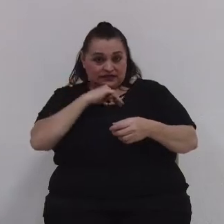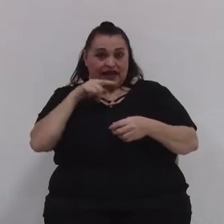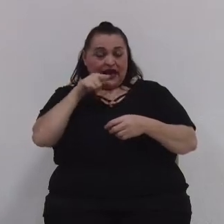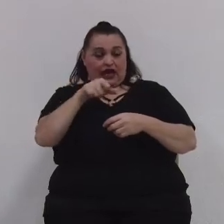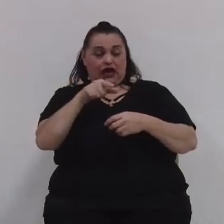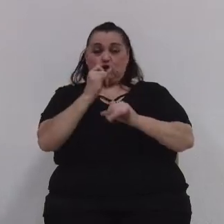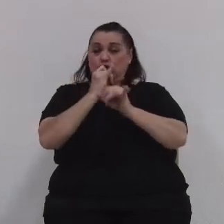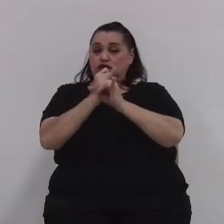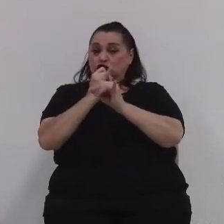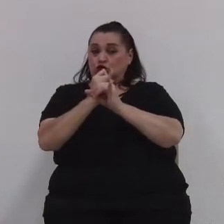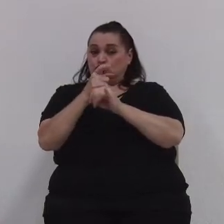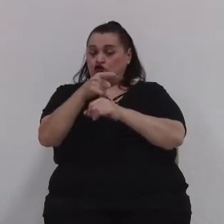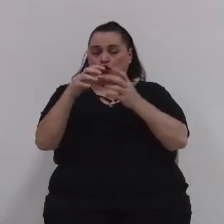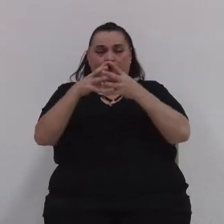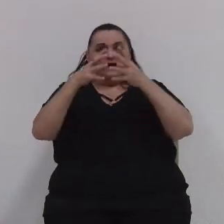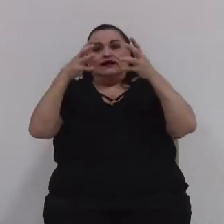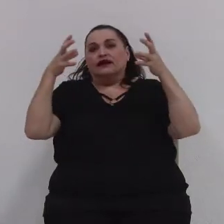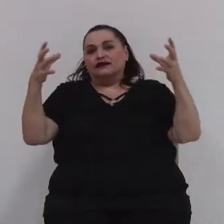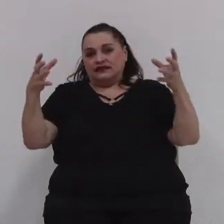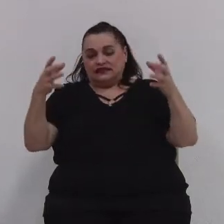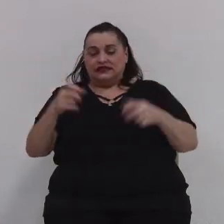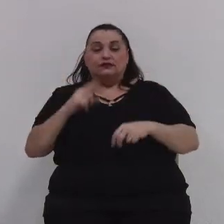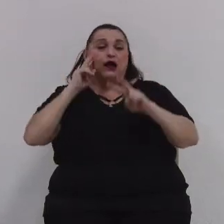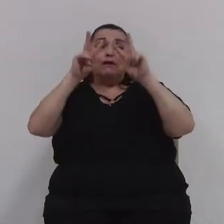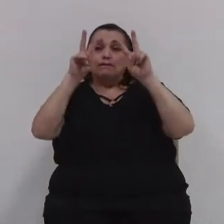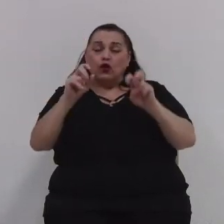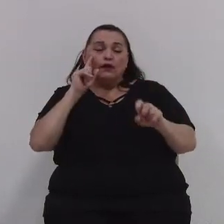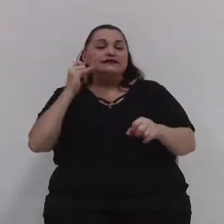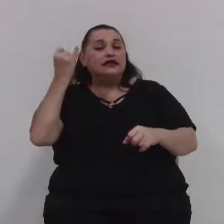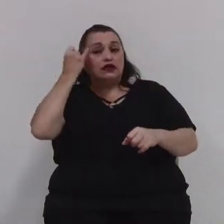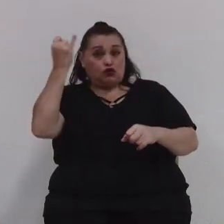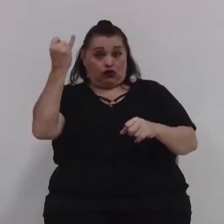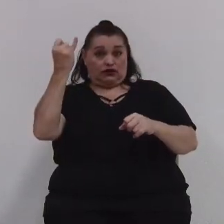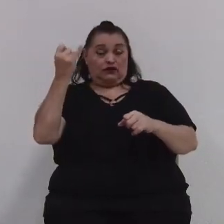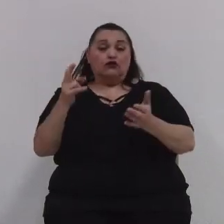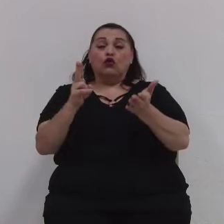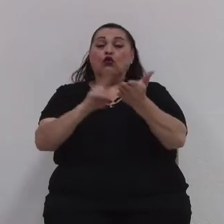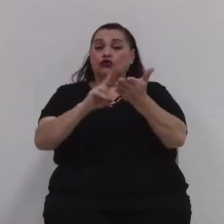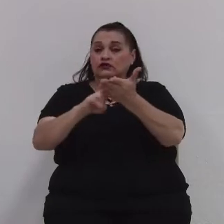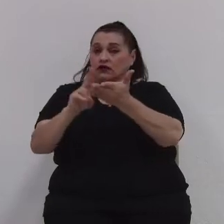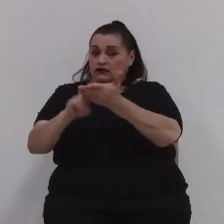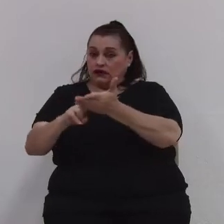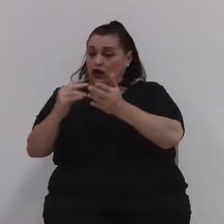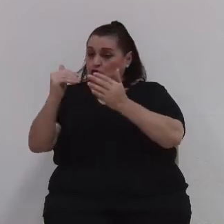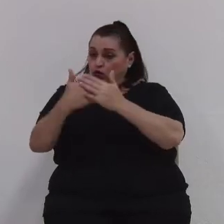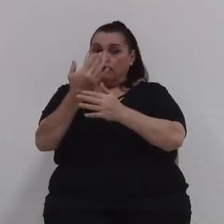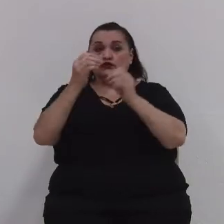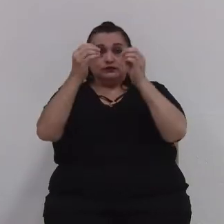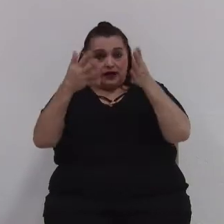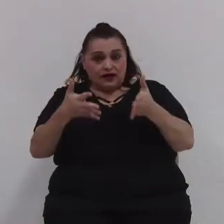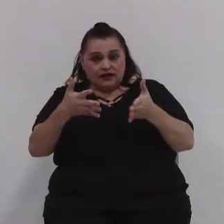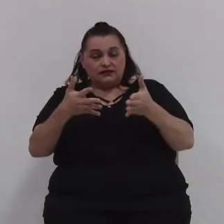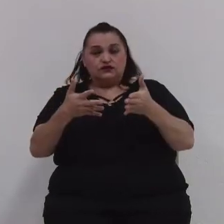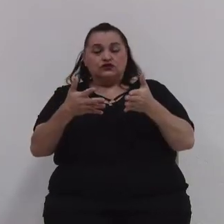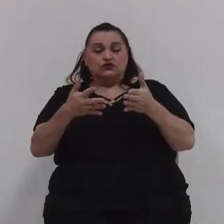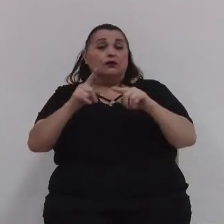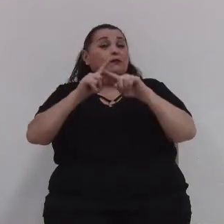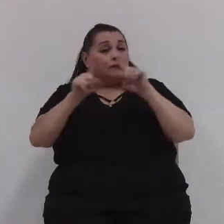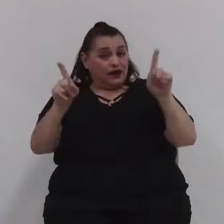ente gigantesco, las pruebas de idoneidad para contratar nuevos maestros, ¿verdad?